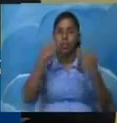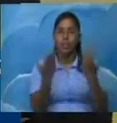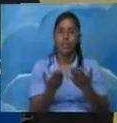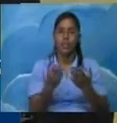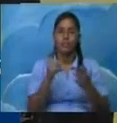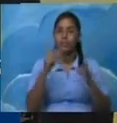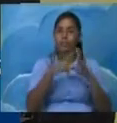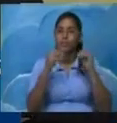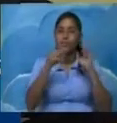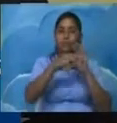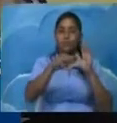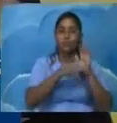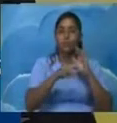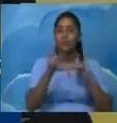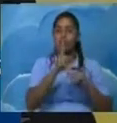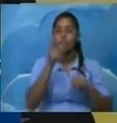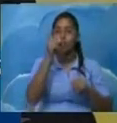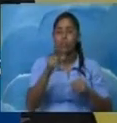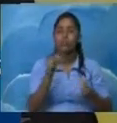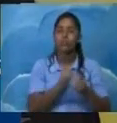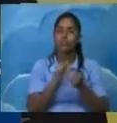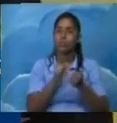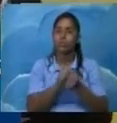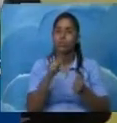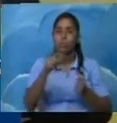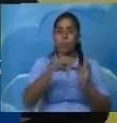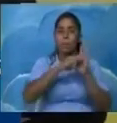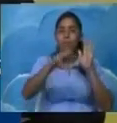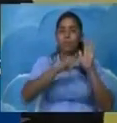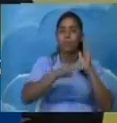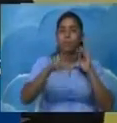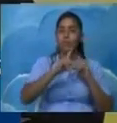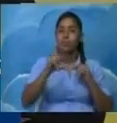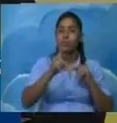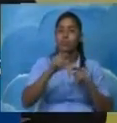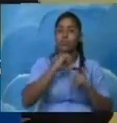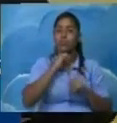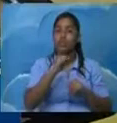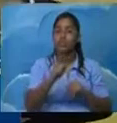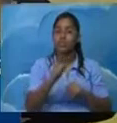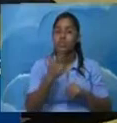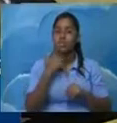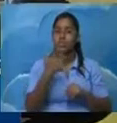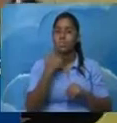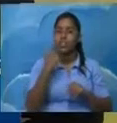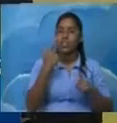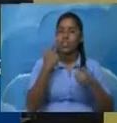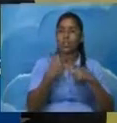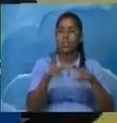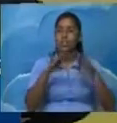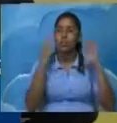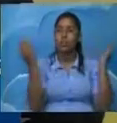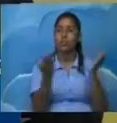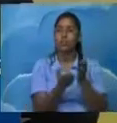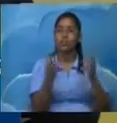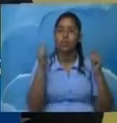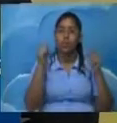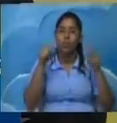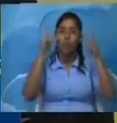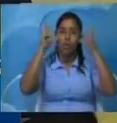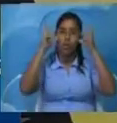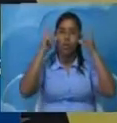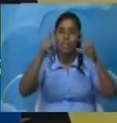Sus mandamientos no son duros, sus mandamientos no son algo allá del otro mundo, no. Oír